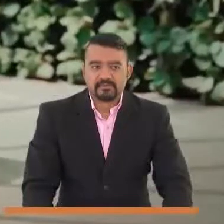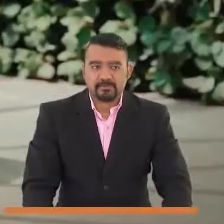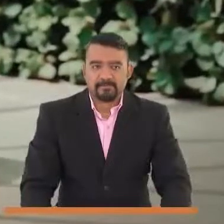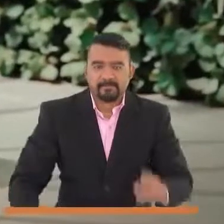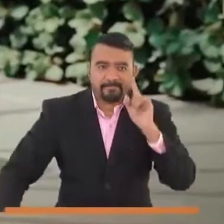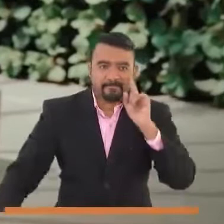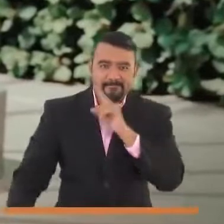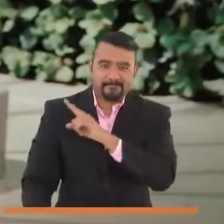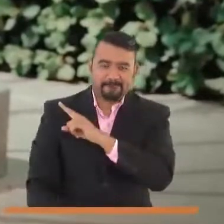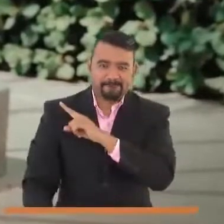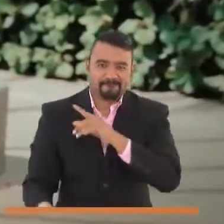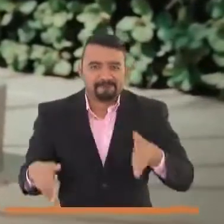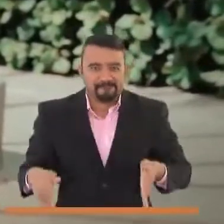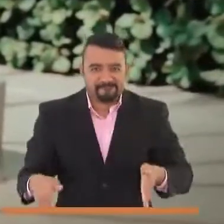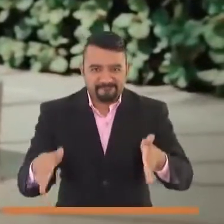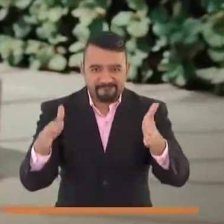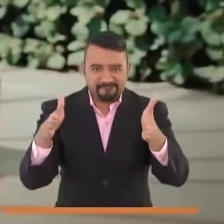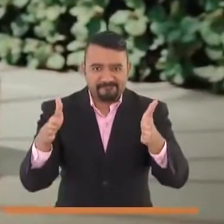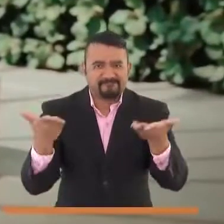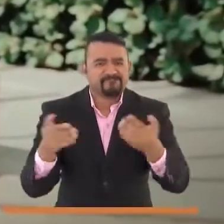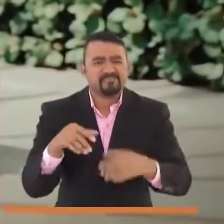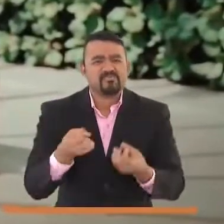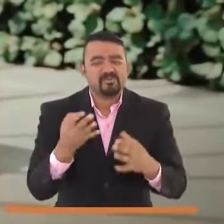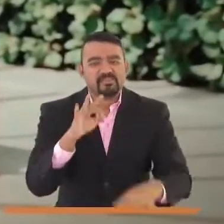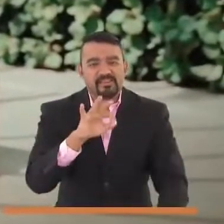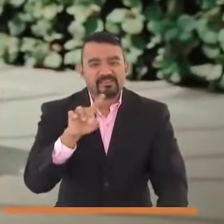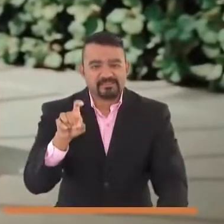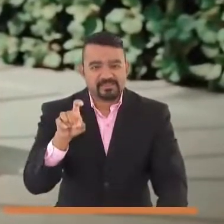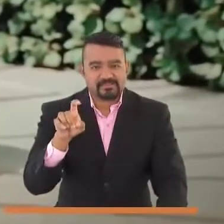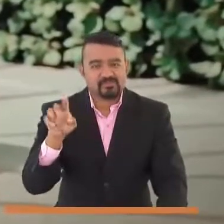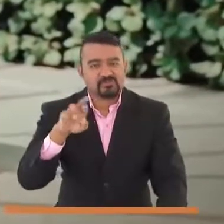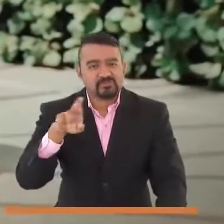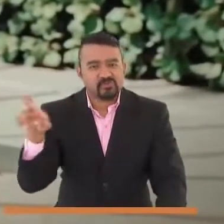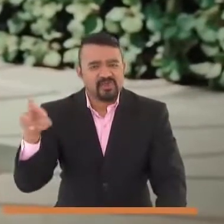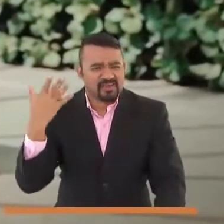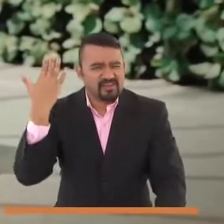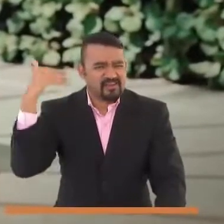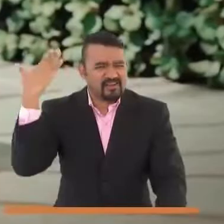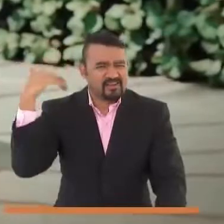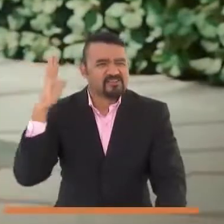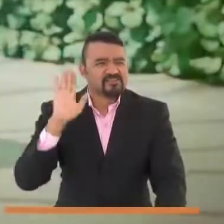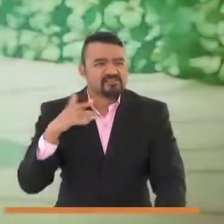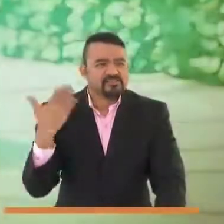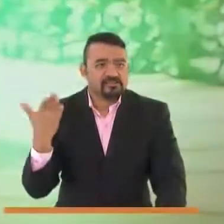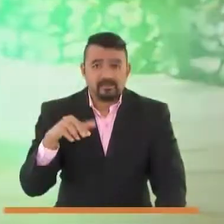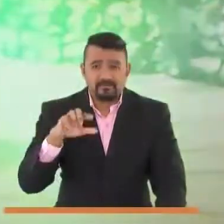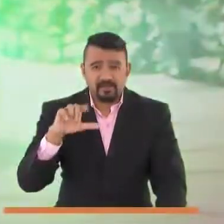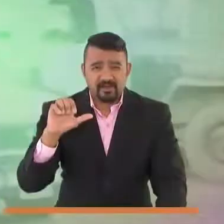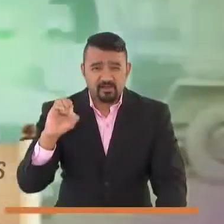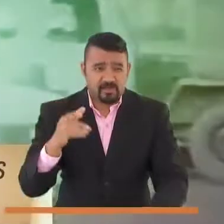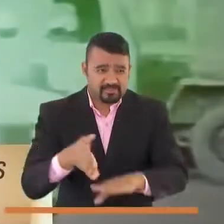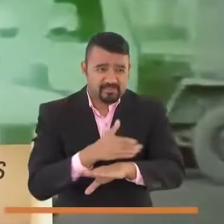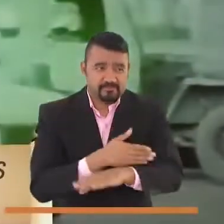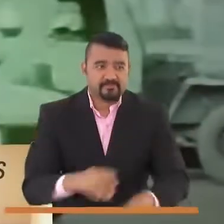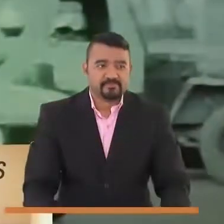Bienvenidos al pasaje peatonal de la calle 36 Sur, antiguamente conocida como calle El Palo, en el municipio de